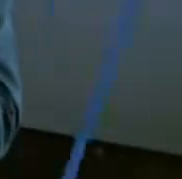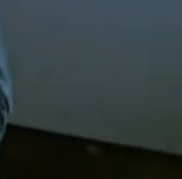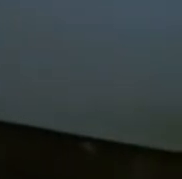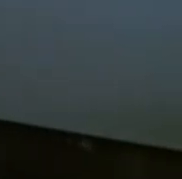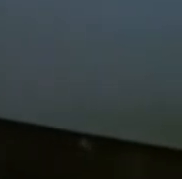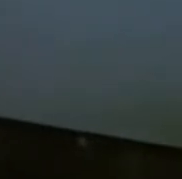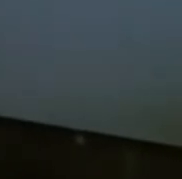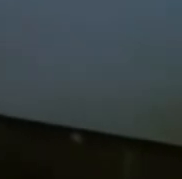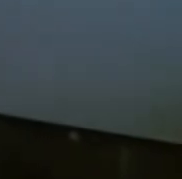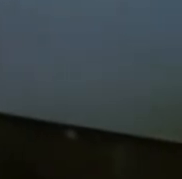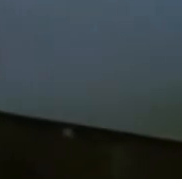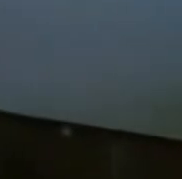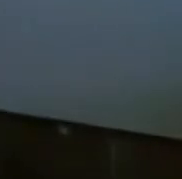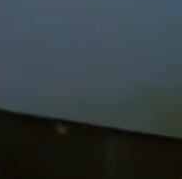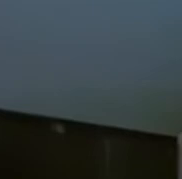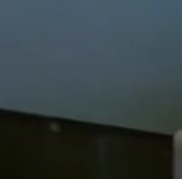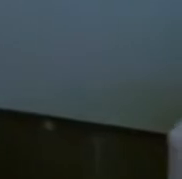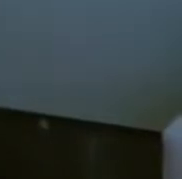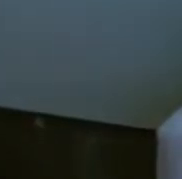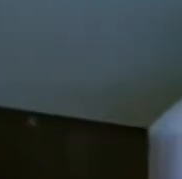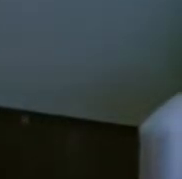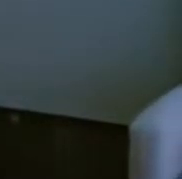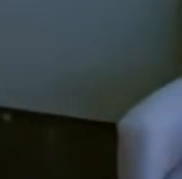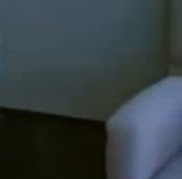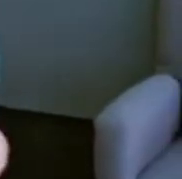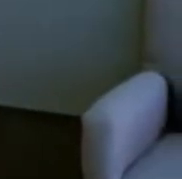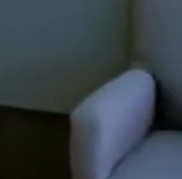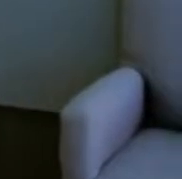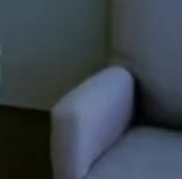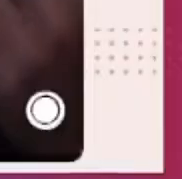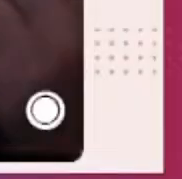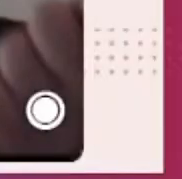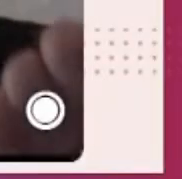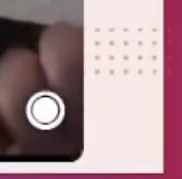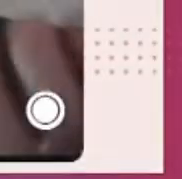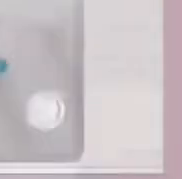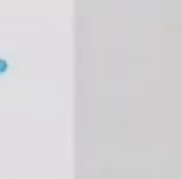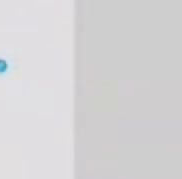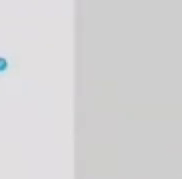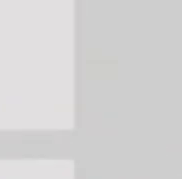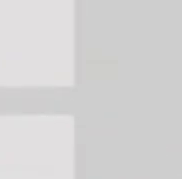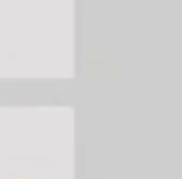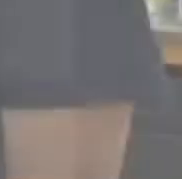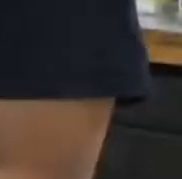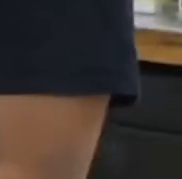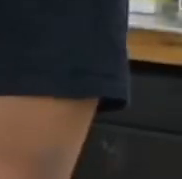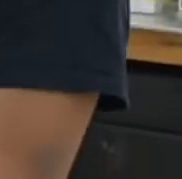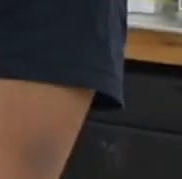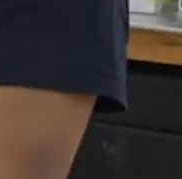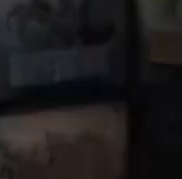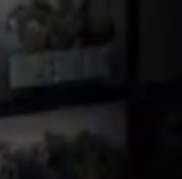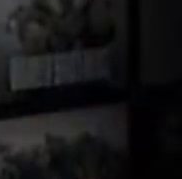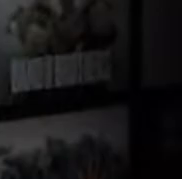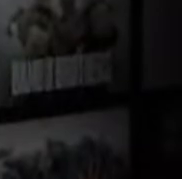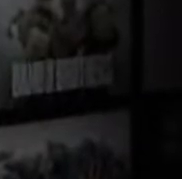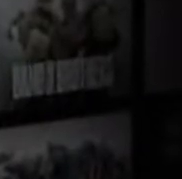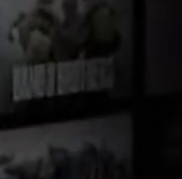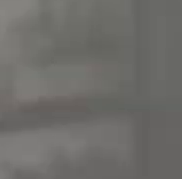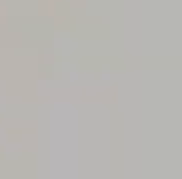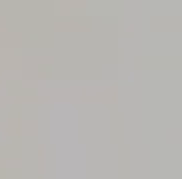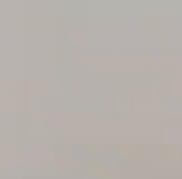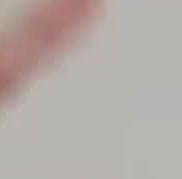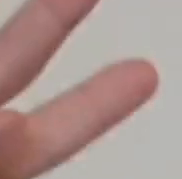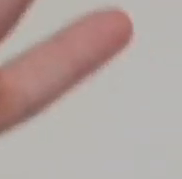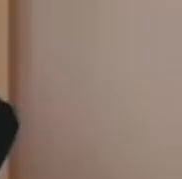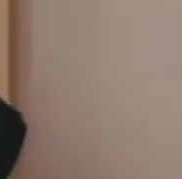Estamos en cuarentena y que no podemos salir de casa, nosotros le hemos dado un giro. Haremos un recorrido por lo más destacado del acontecer